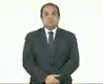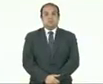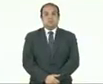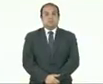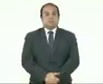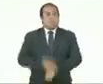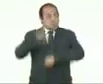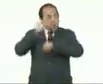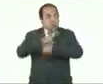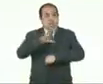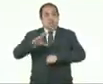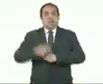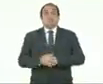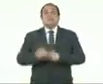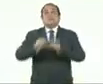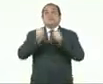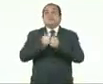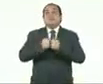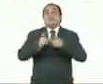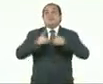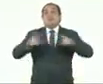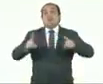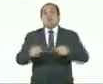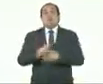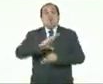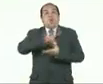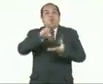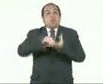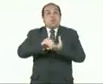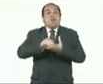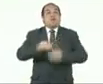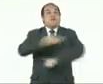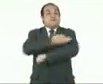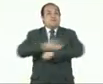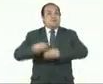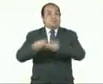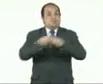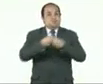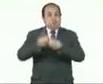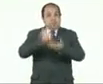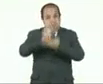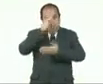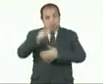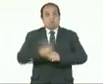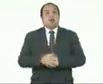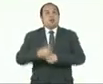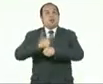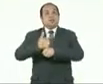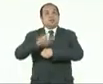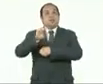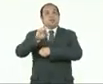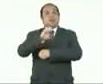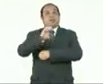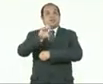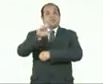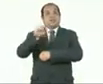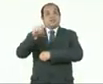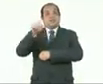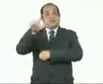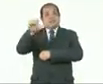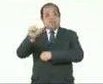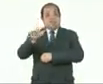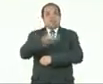La directora general del Sistema para el Desarrollo Integral de la Familia de la Ciudad de México, licenciada Estela Damián Peralta.